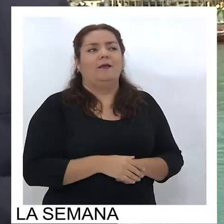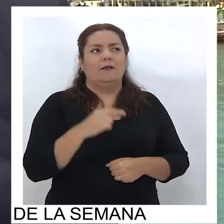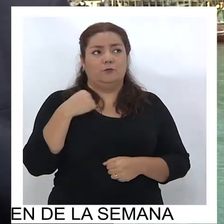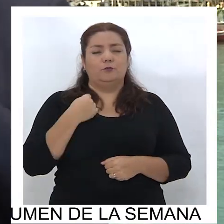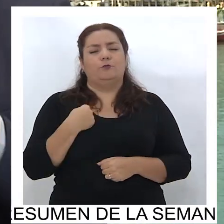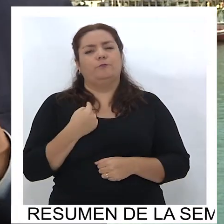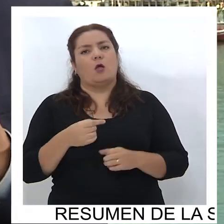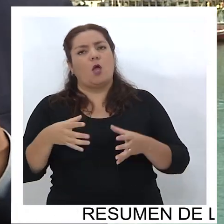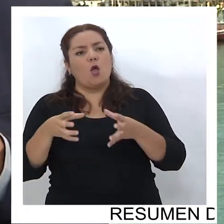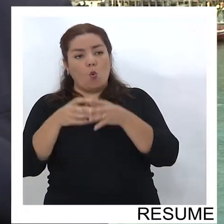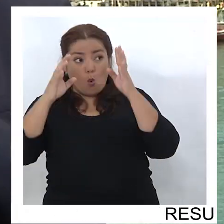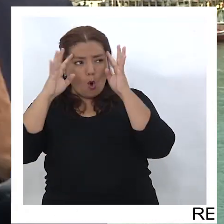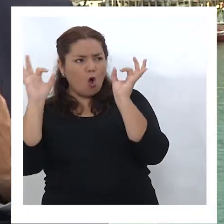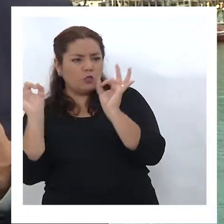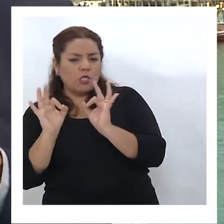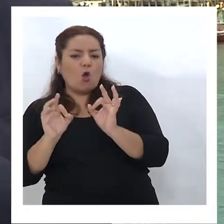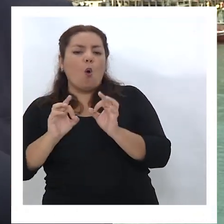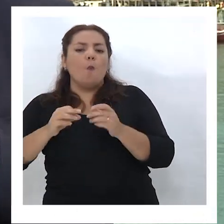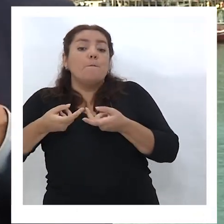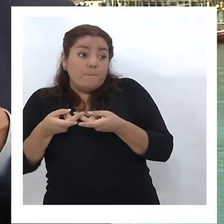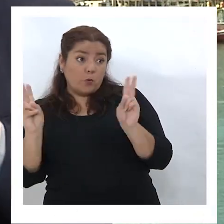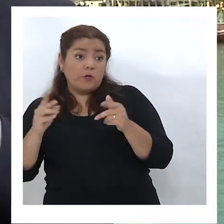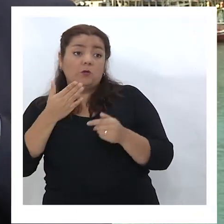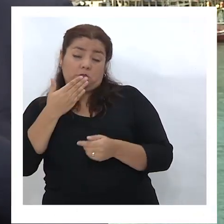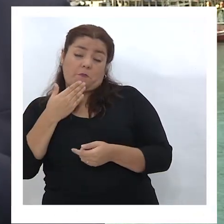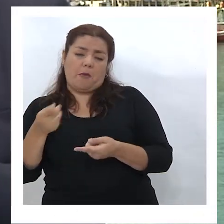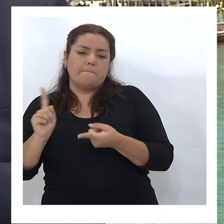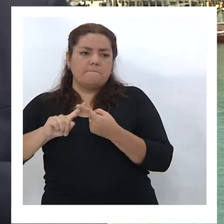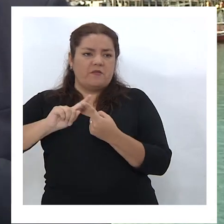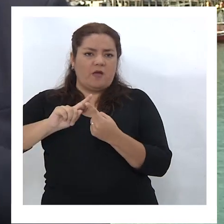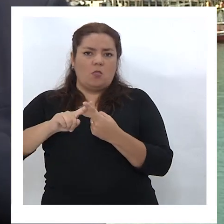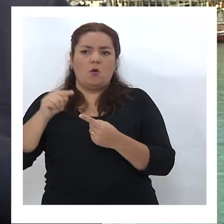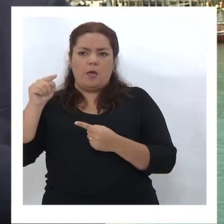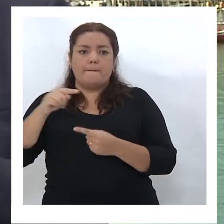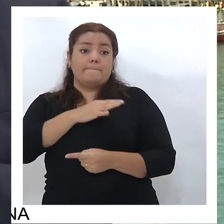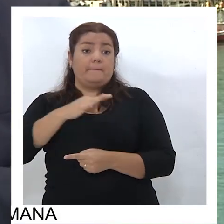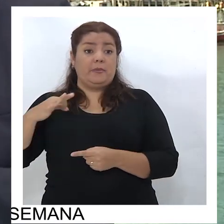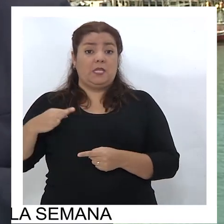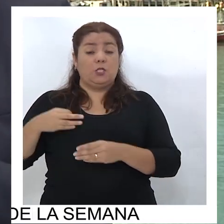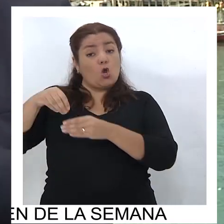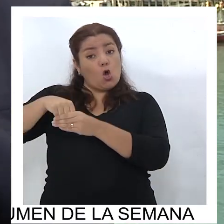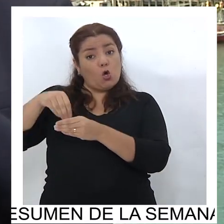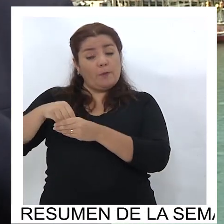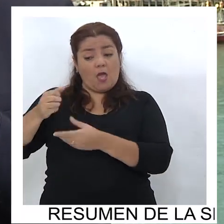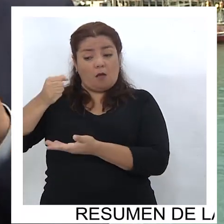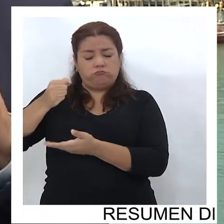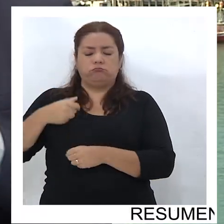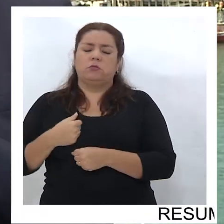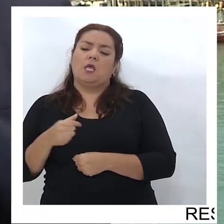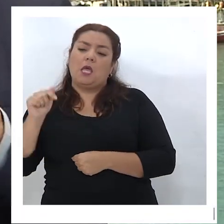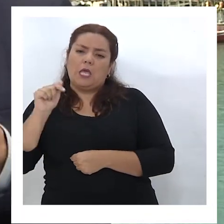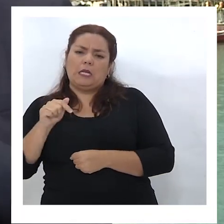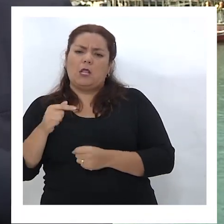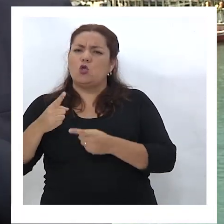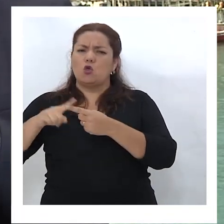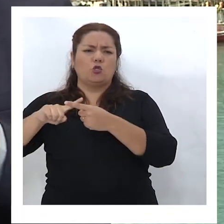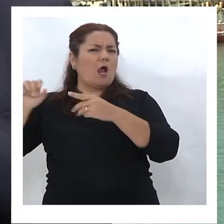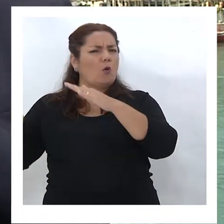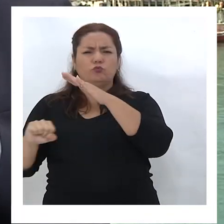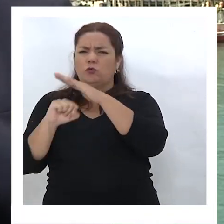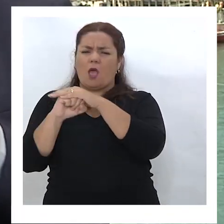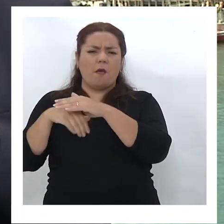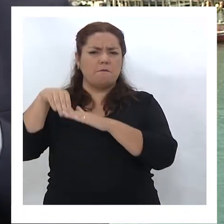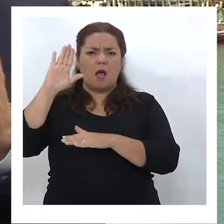particular. Es un consejo público-privado donde está presidido por el ministro de Economía, por el ministro José Ramón Valente, integrado por altas autoridades,